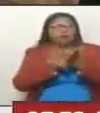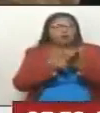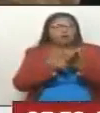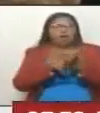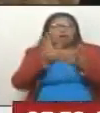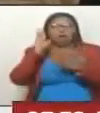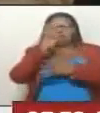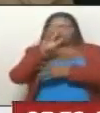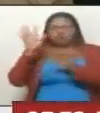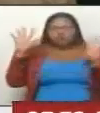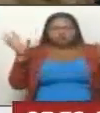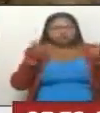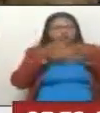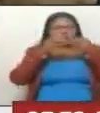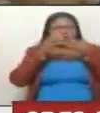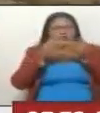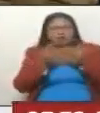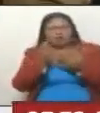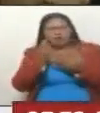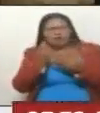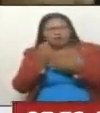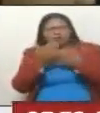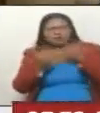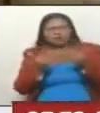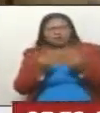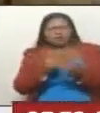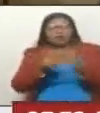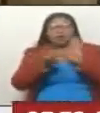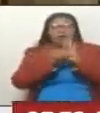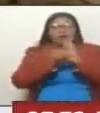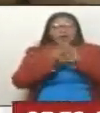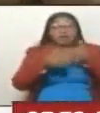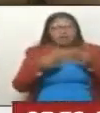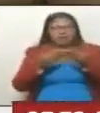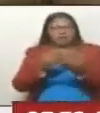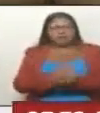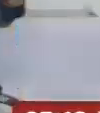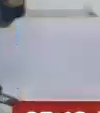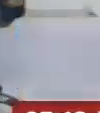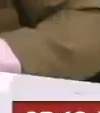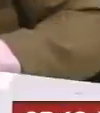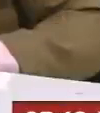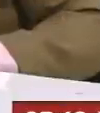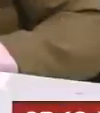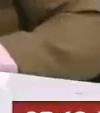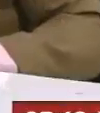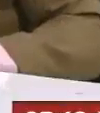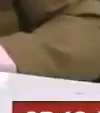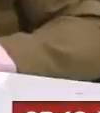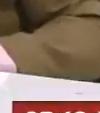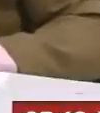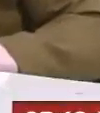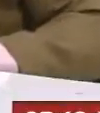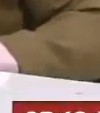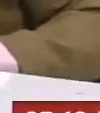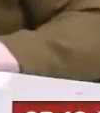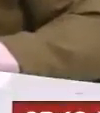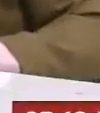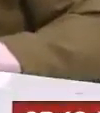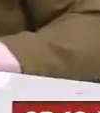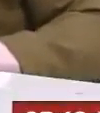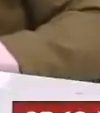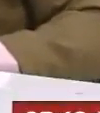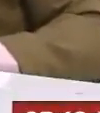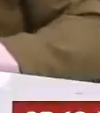popular, tiene algunas deudas y algunas leyes que adaptar. Sí, es verdad. Sí. Hola, hola Venezuela, saludo a la audiencia que está en sintonía